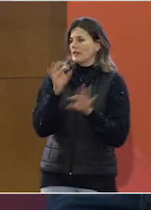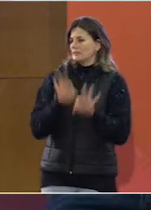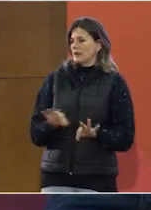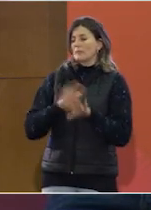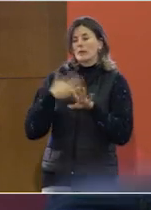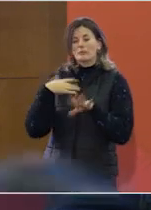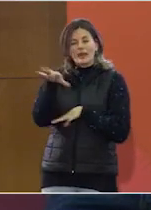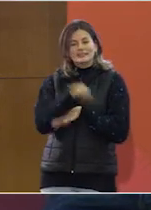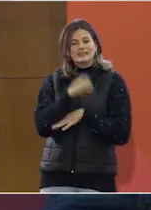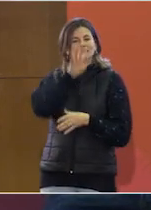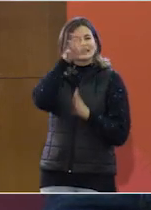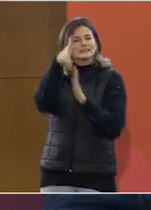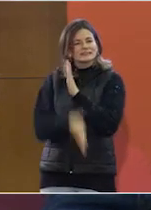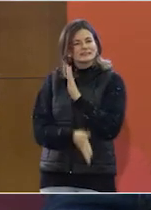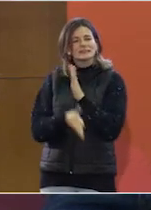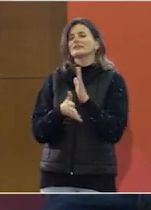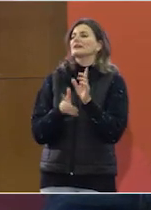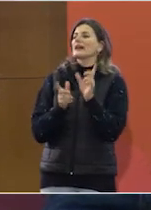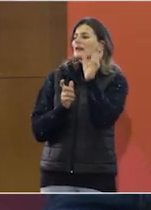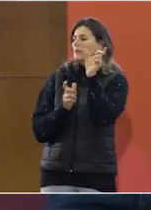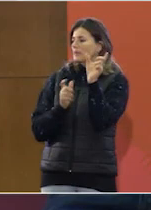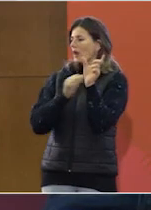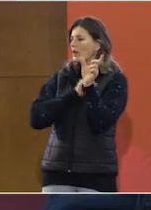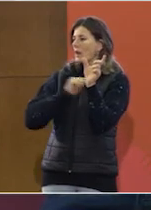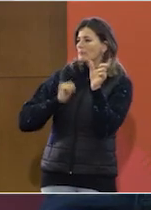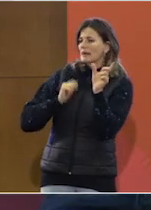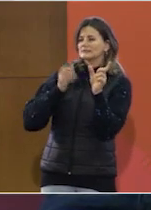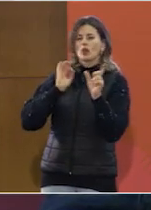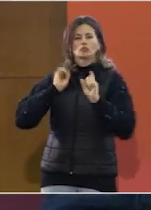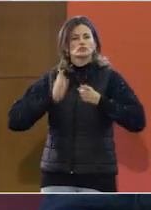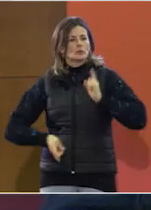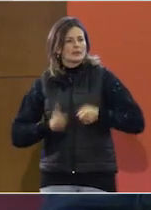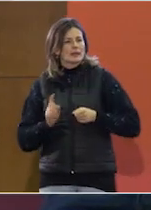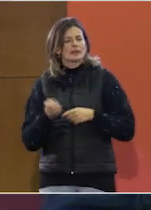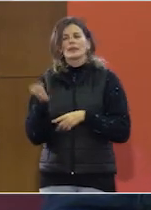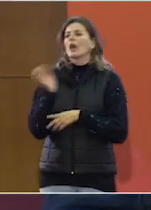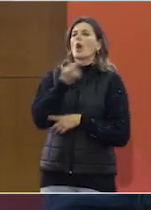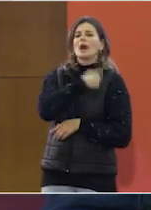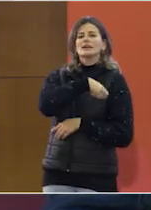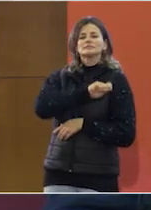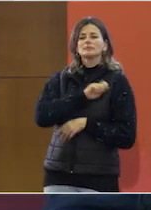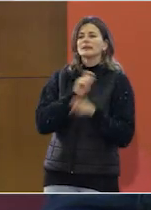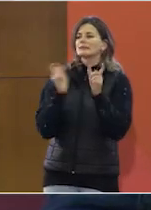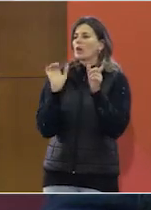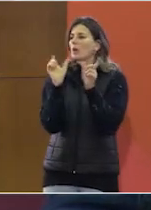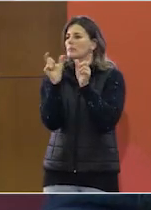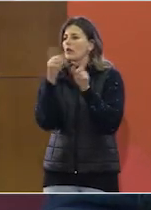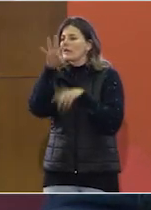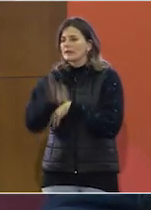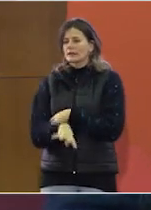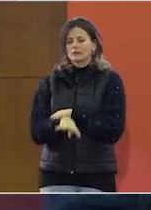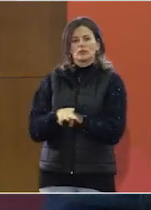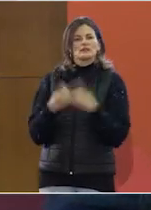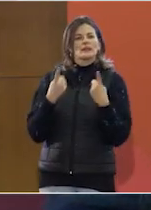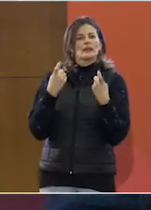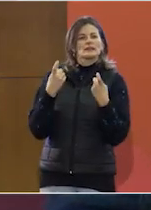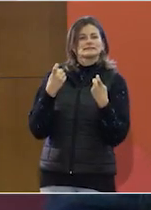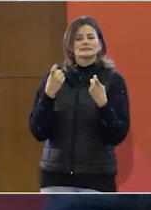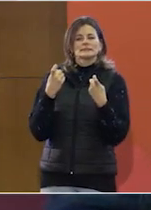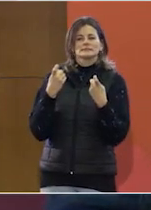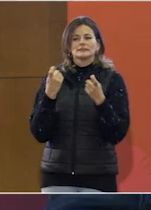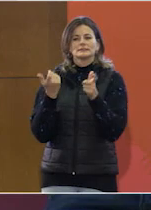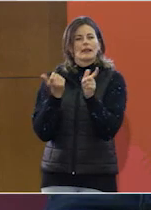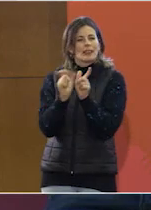para entender el significado de la palabra patria, de la palabra soberanía, de la palabra España, de la palabra Cataluña, hay que declinar un